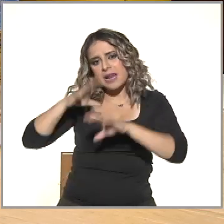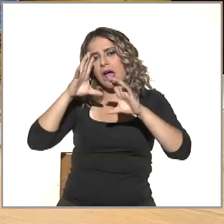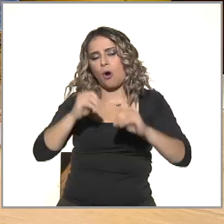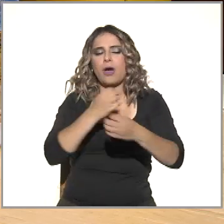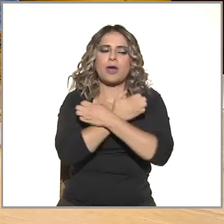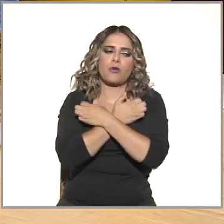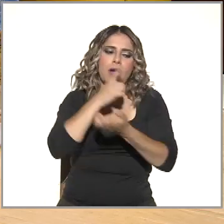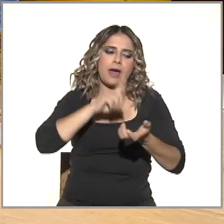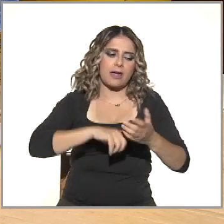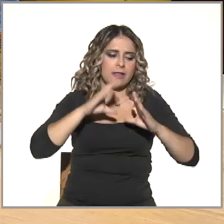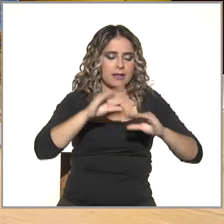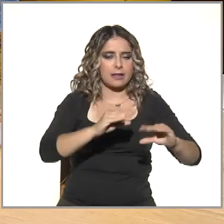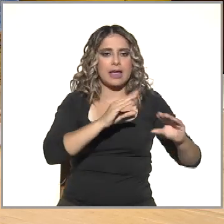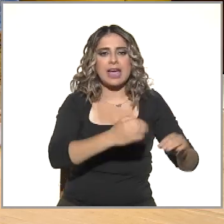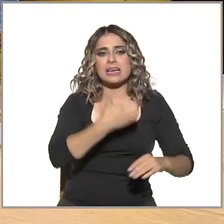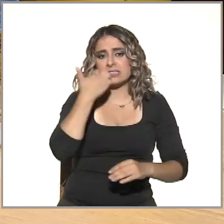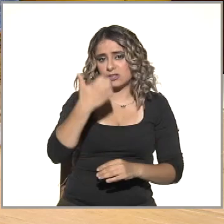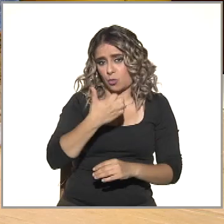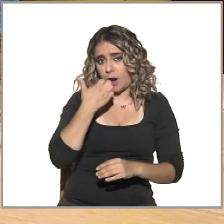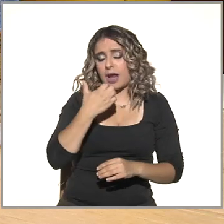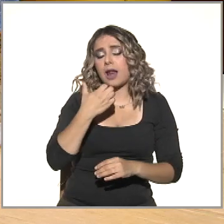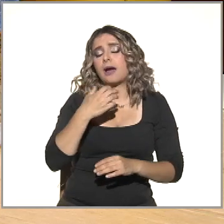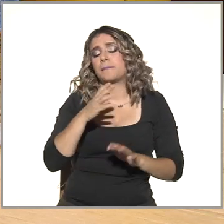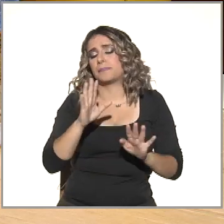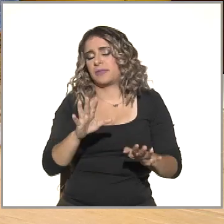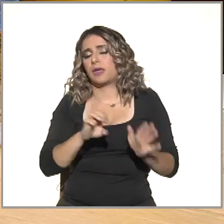escolar, cuando alguien dice,